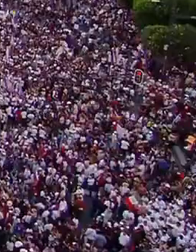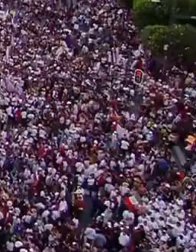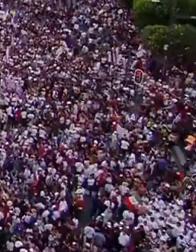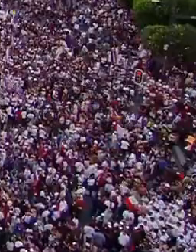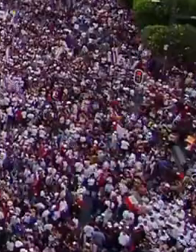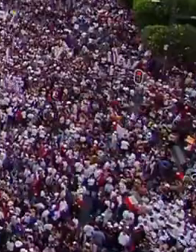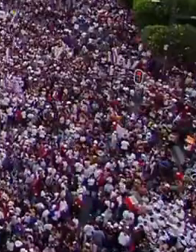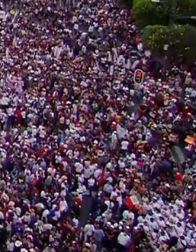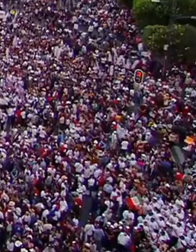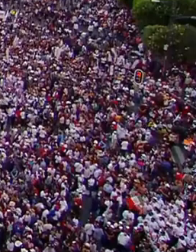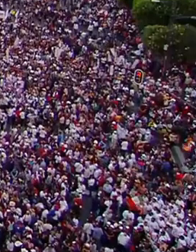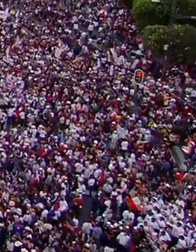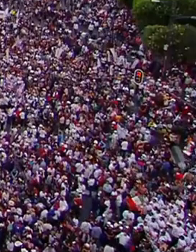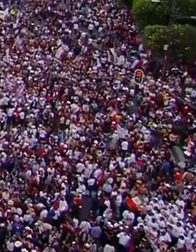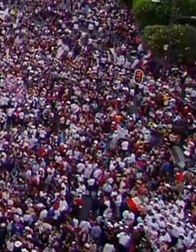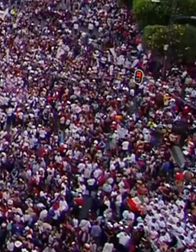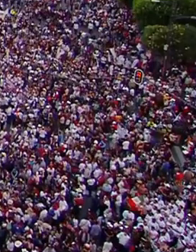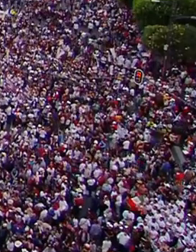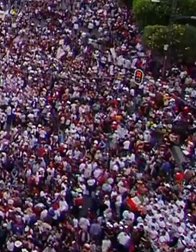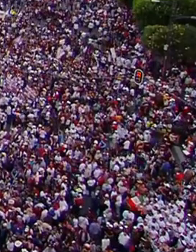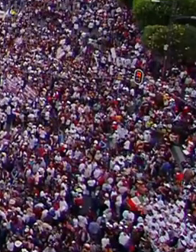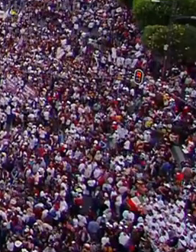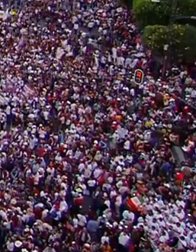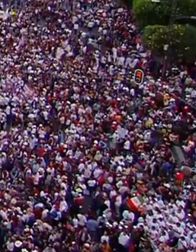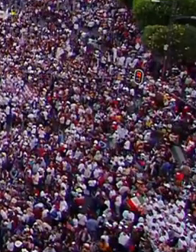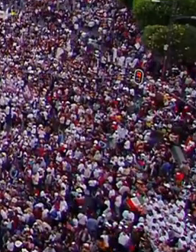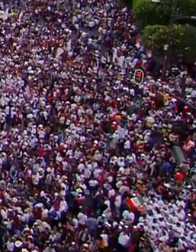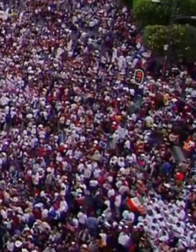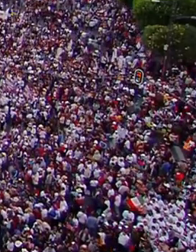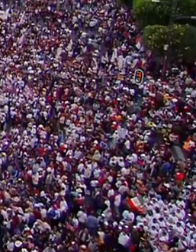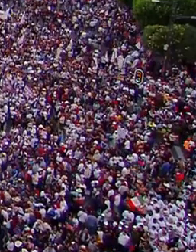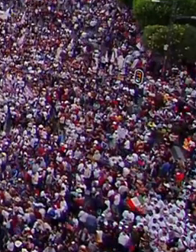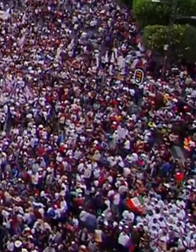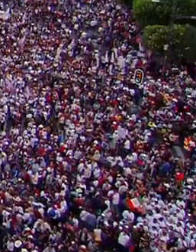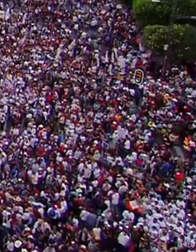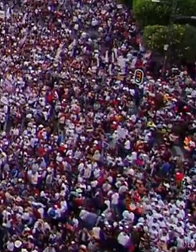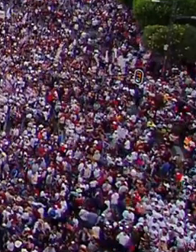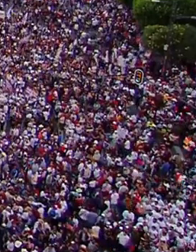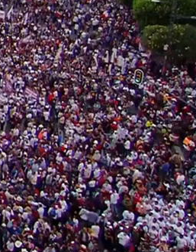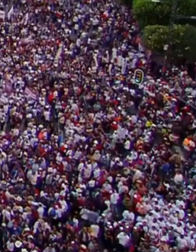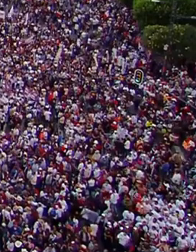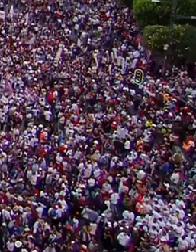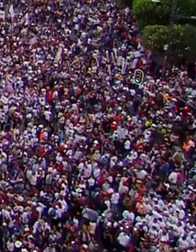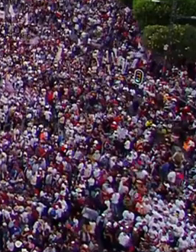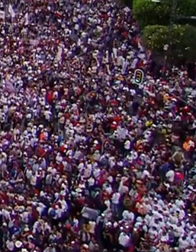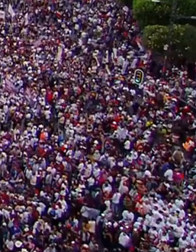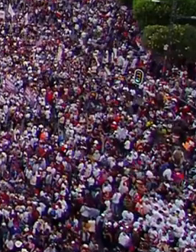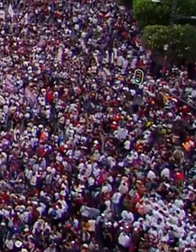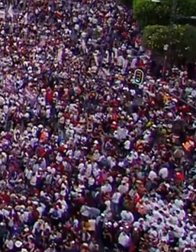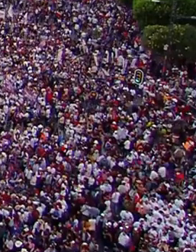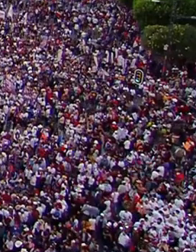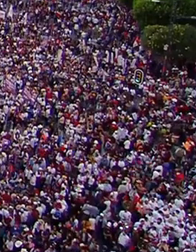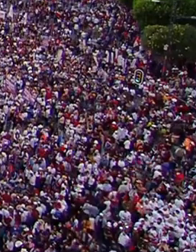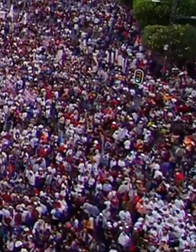concluye este evento invitando a todos los presentes a ponerse de pie para entonar nuestro